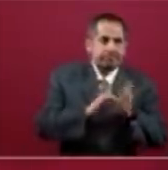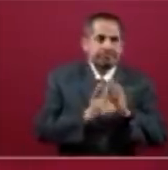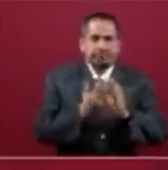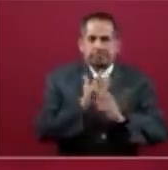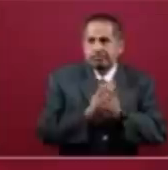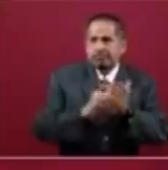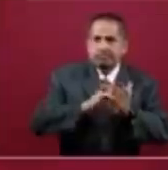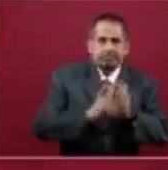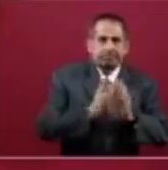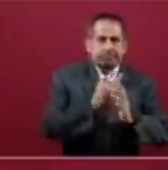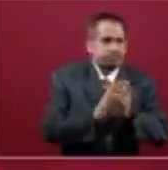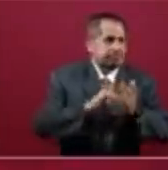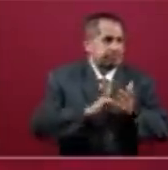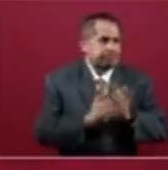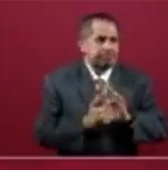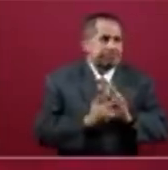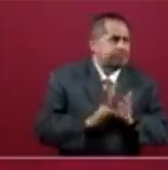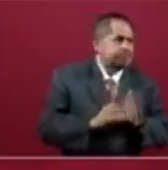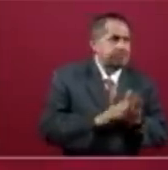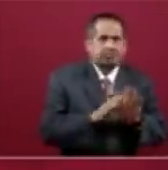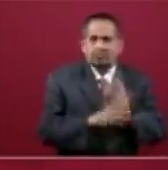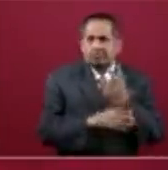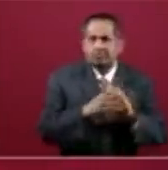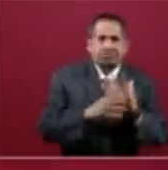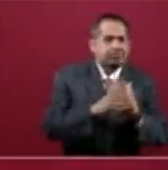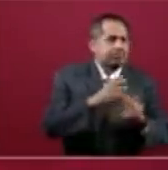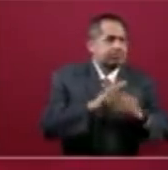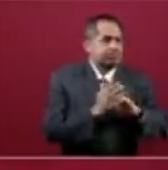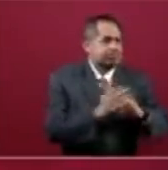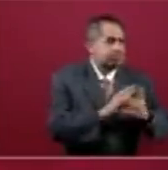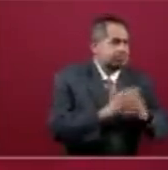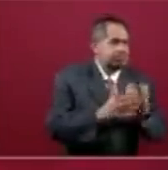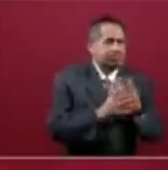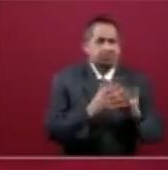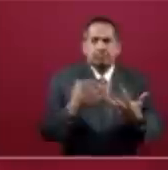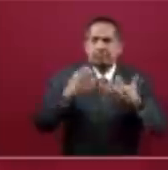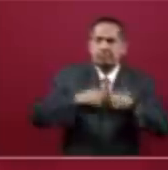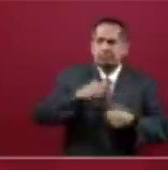el que siempre tenga que estar huyendo, el que